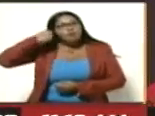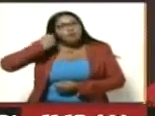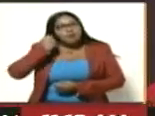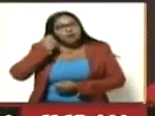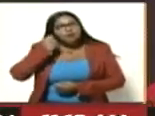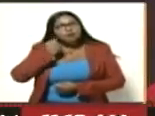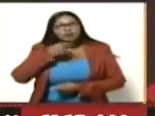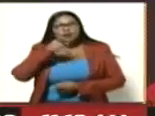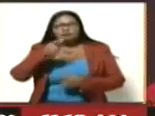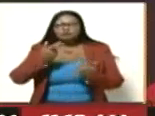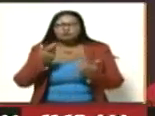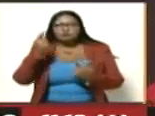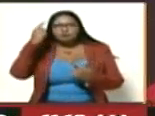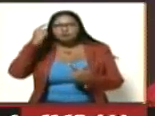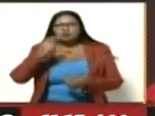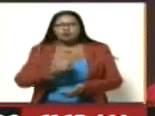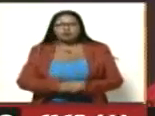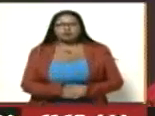aquellos